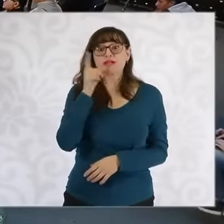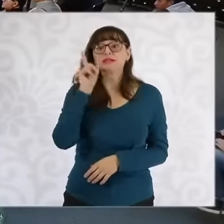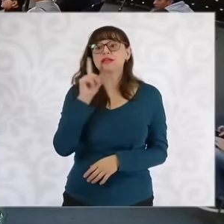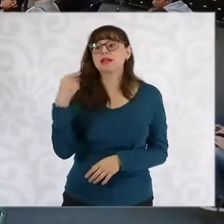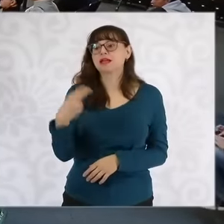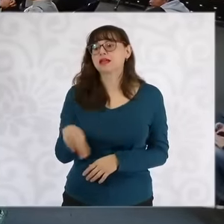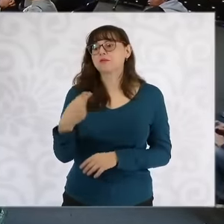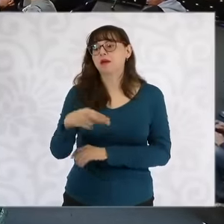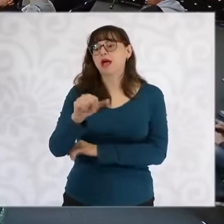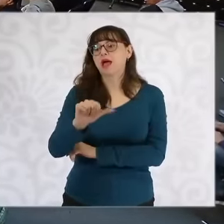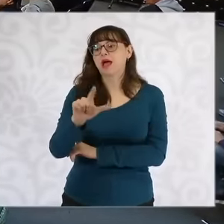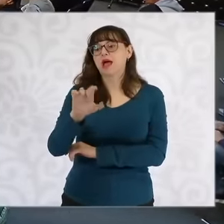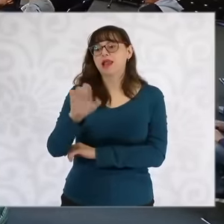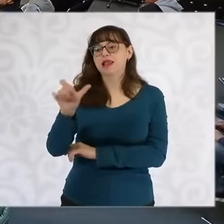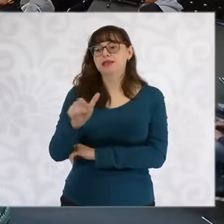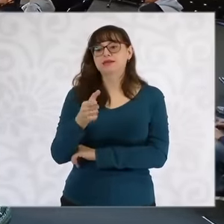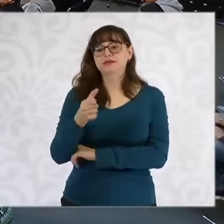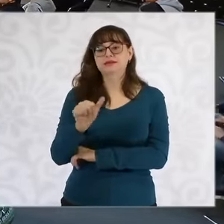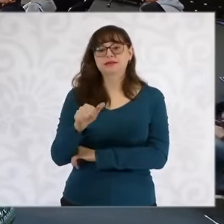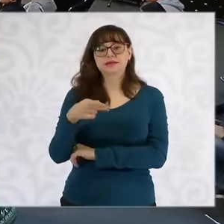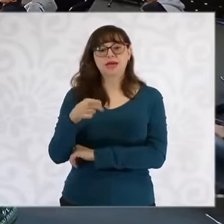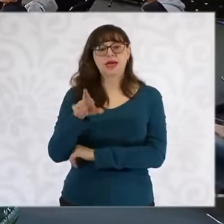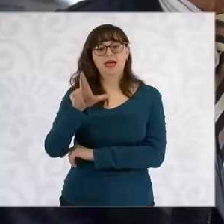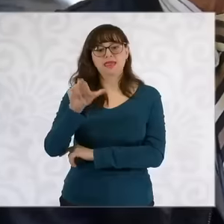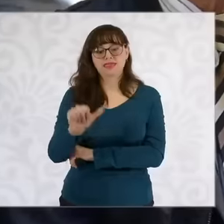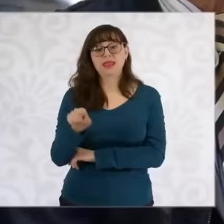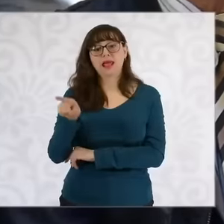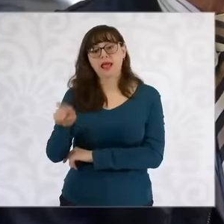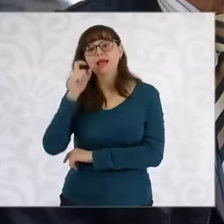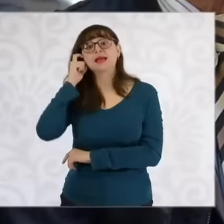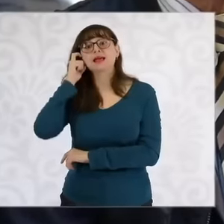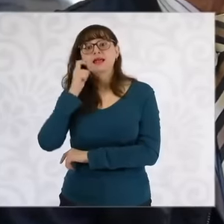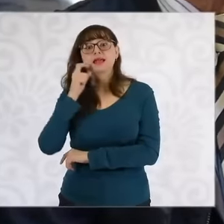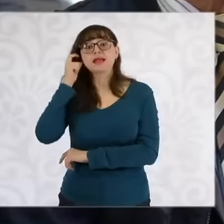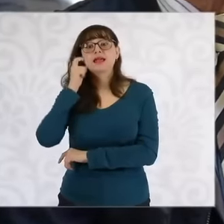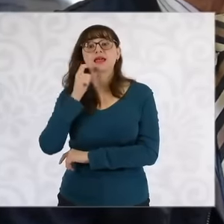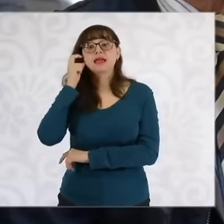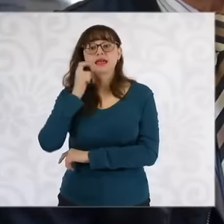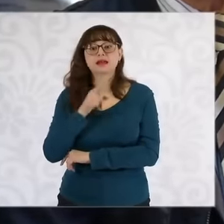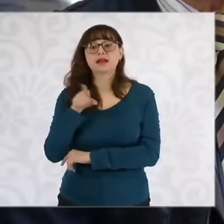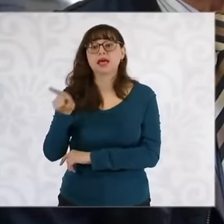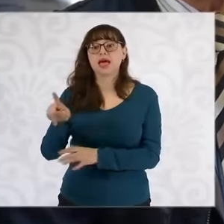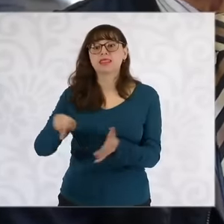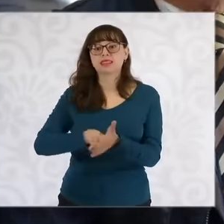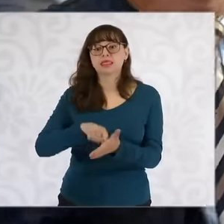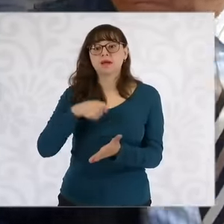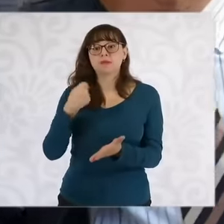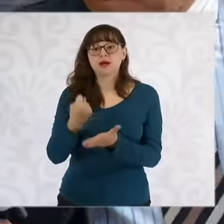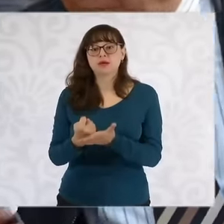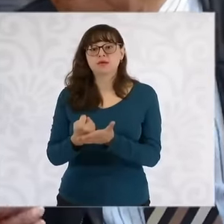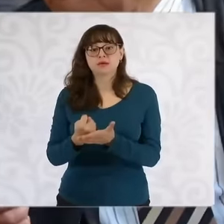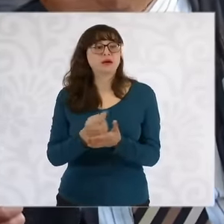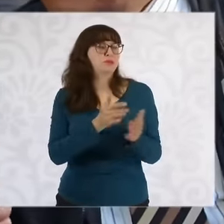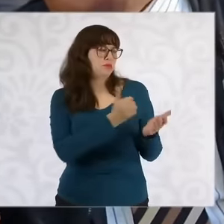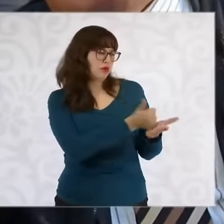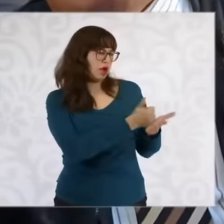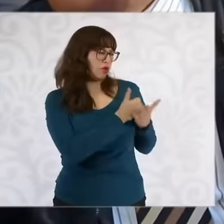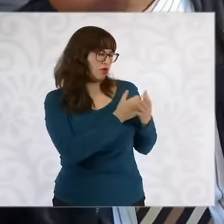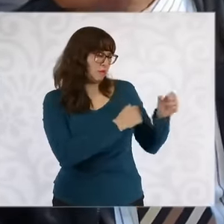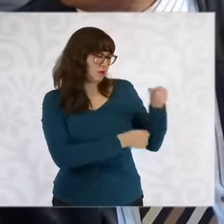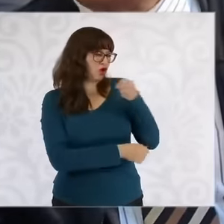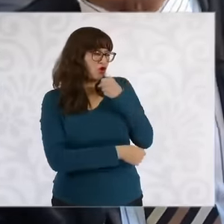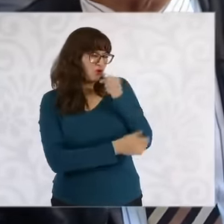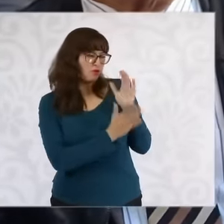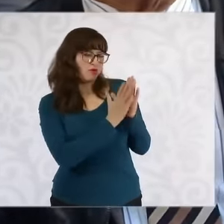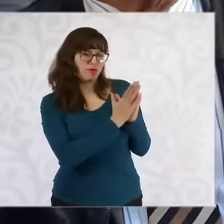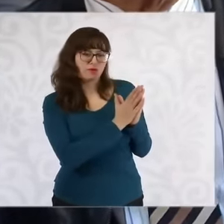la Cruz Guerrero, de 11 años, de Semilleros de Altamira, en Tamaulipas. ¿Me ayudas con un tantito en el micro, por favor?